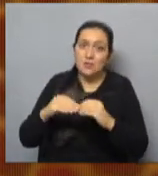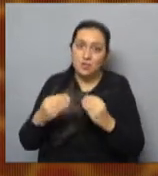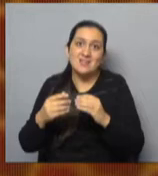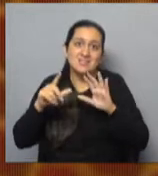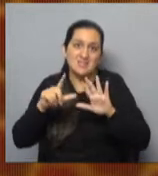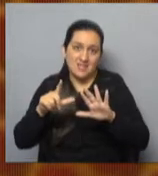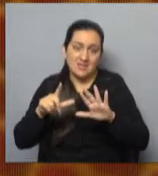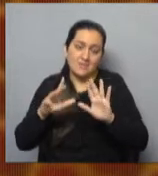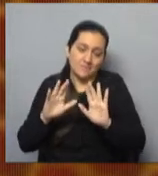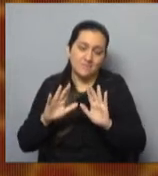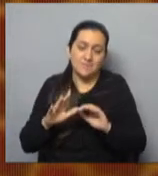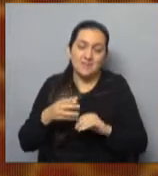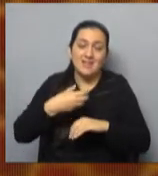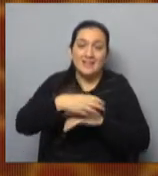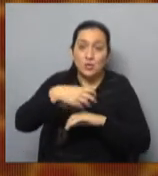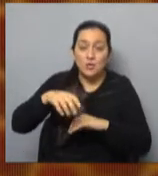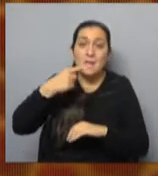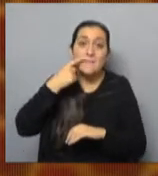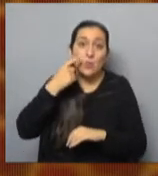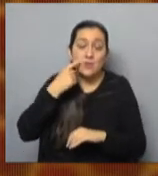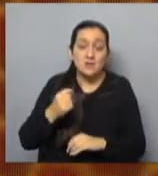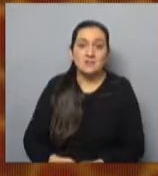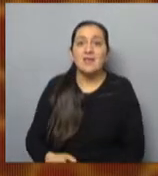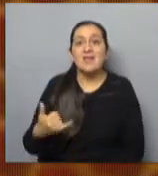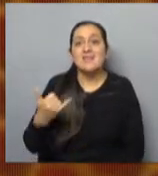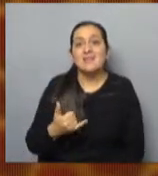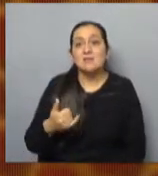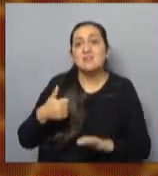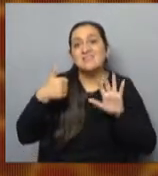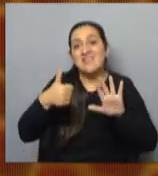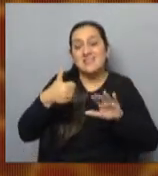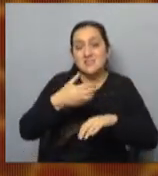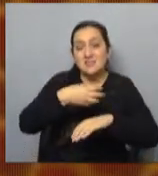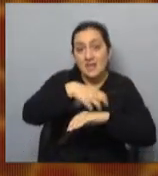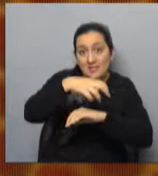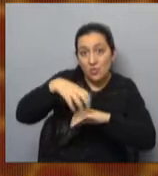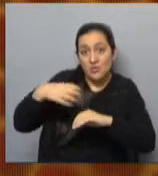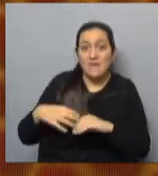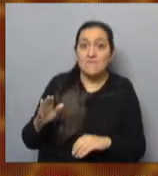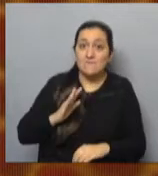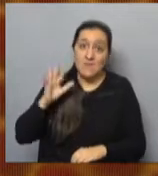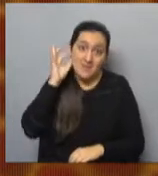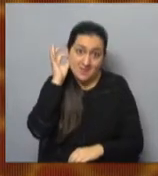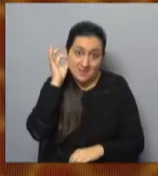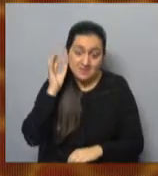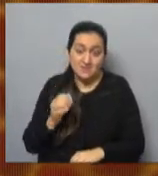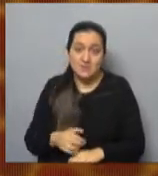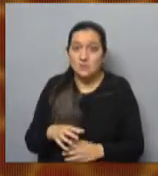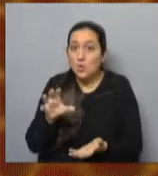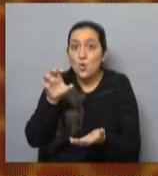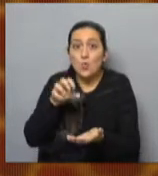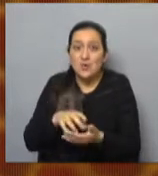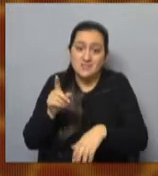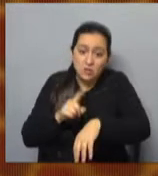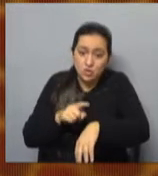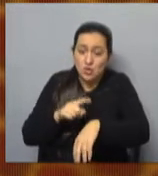las 21 categorías masculinas y tenemos seis categorías femeninas los espacios o sea en los